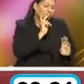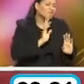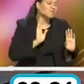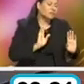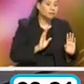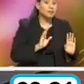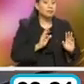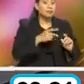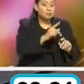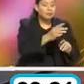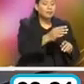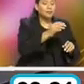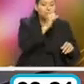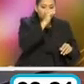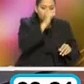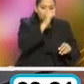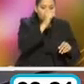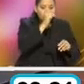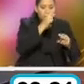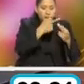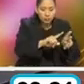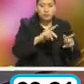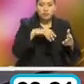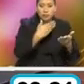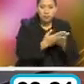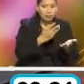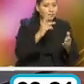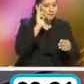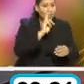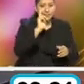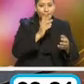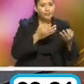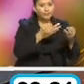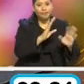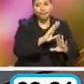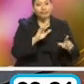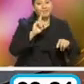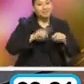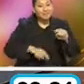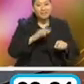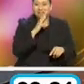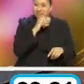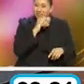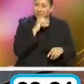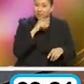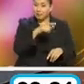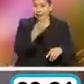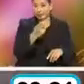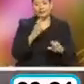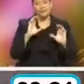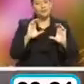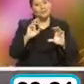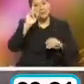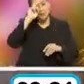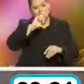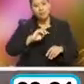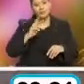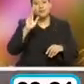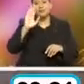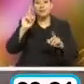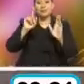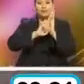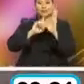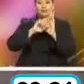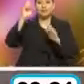puede causar adicción. Por ahí se empieza. Exacto, ¿no? Yo creo por que ahí es donde está la alerta, ¿no? Sí. El foco rojo que Sí.